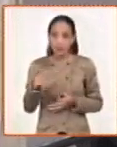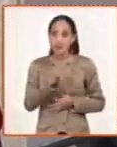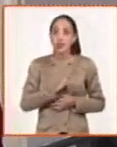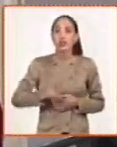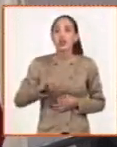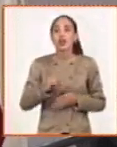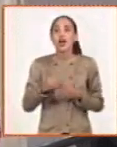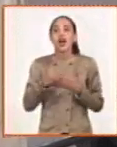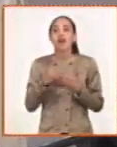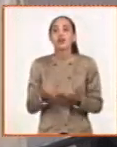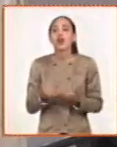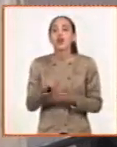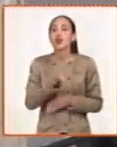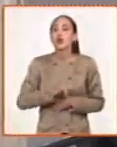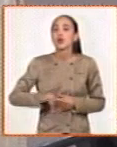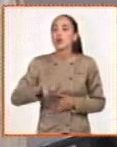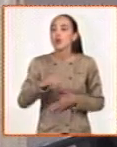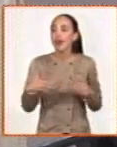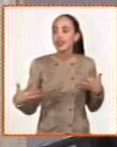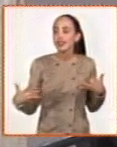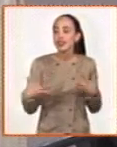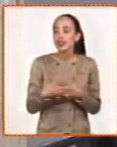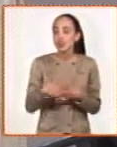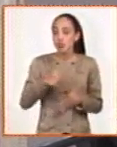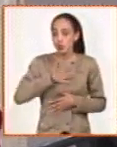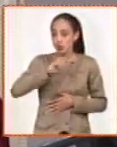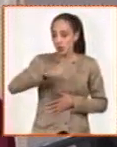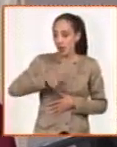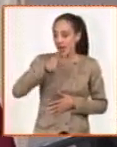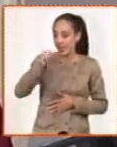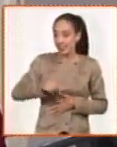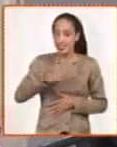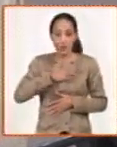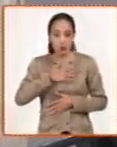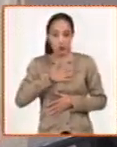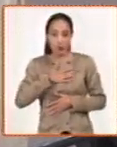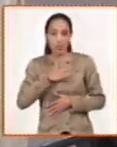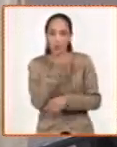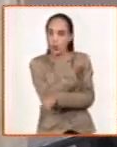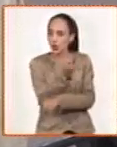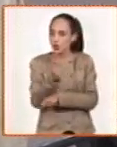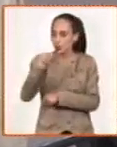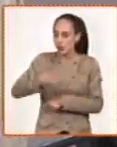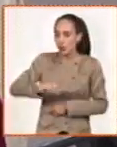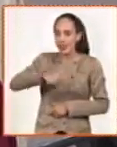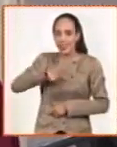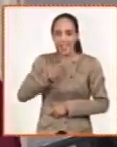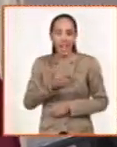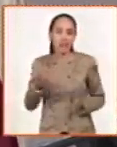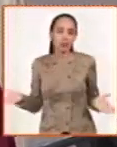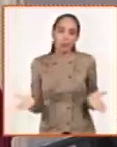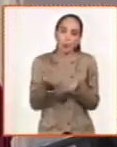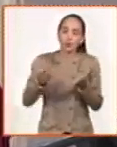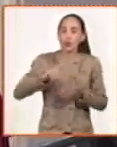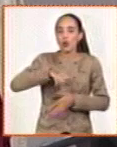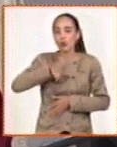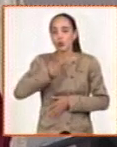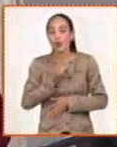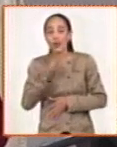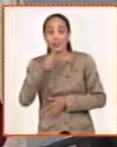ese encuentro de nuestros artistas, de nuestros creadores, instructores de arte, promotores culturales, con ese